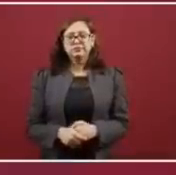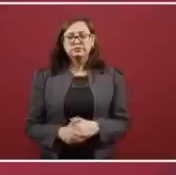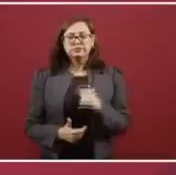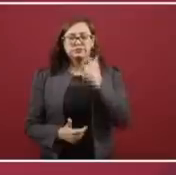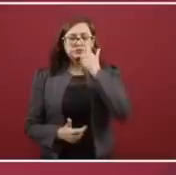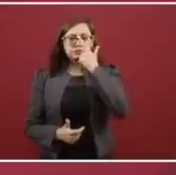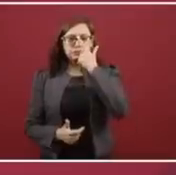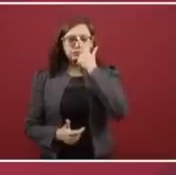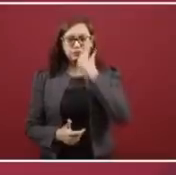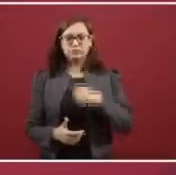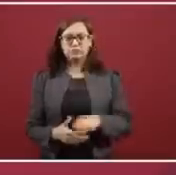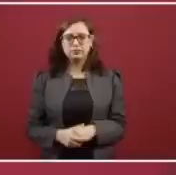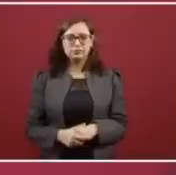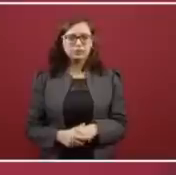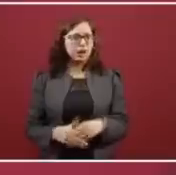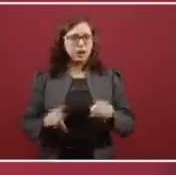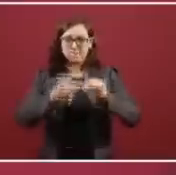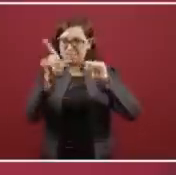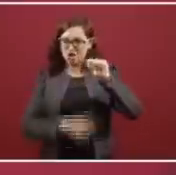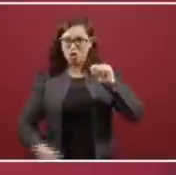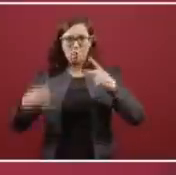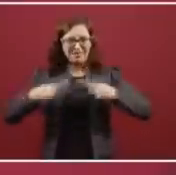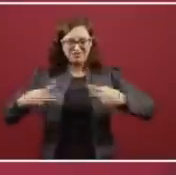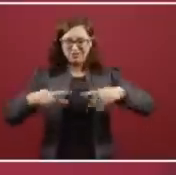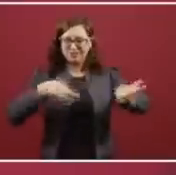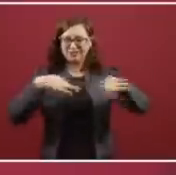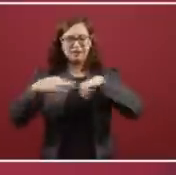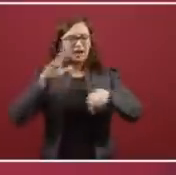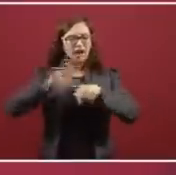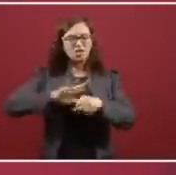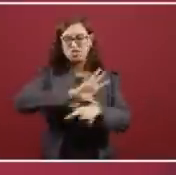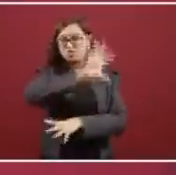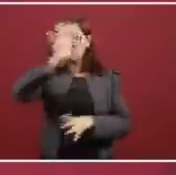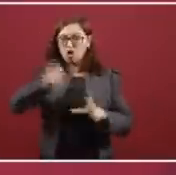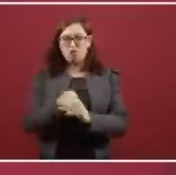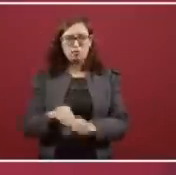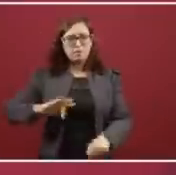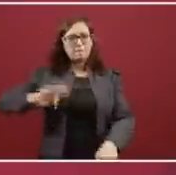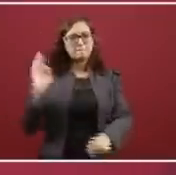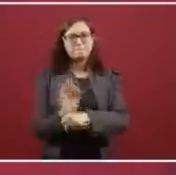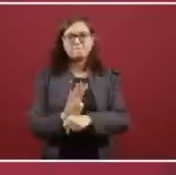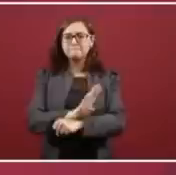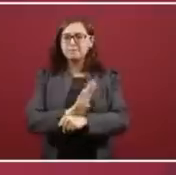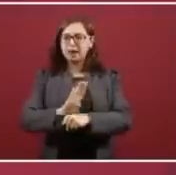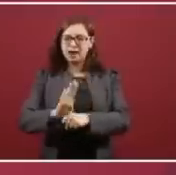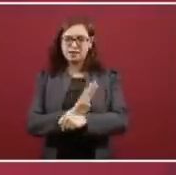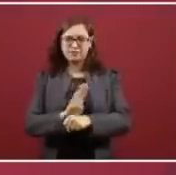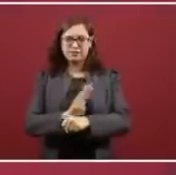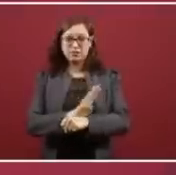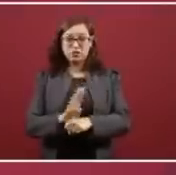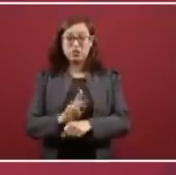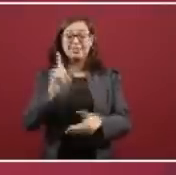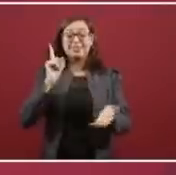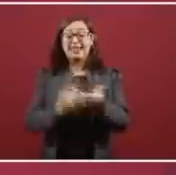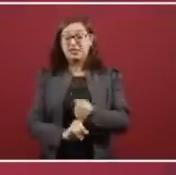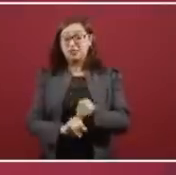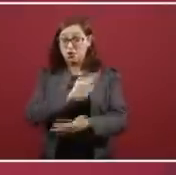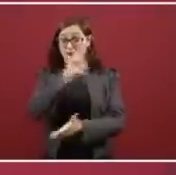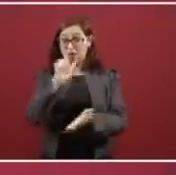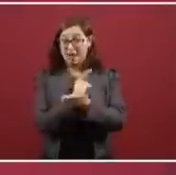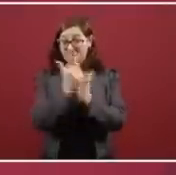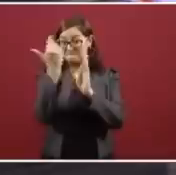beneficios de los trabajadores de mexico por qué en esa reforma